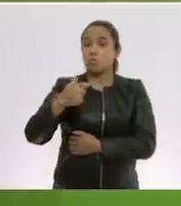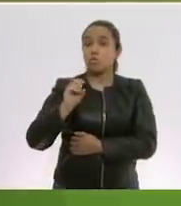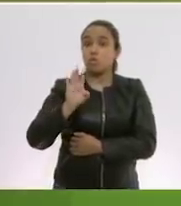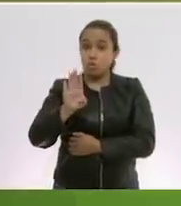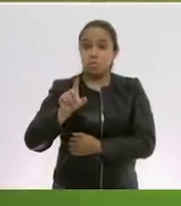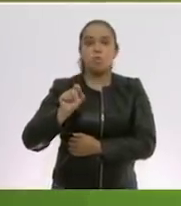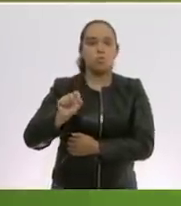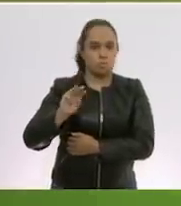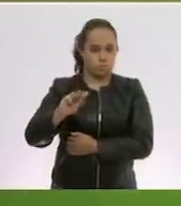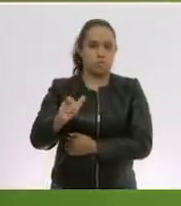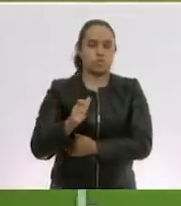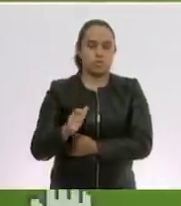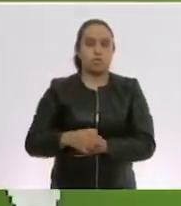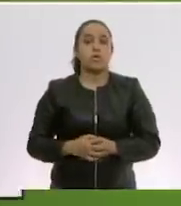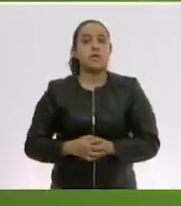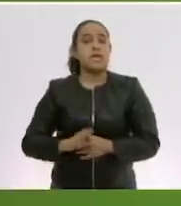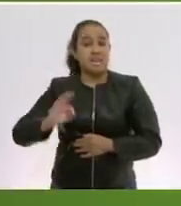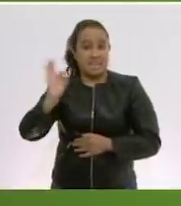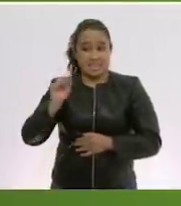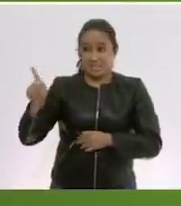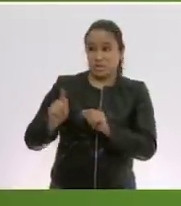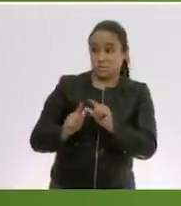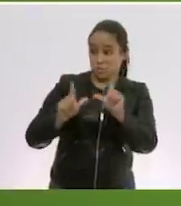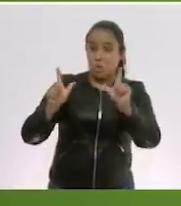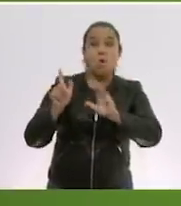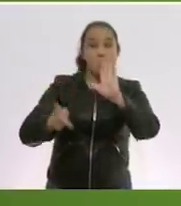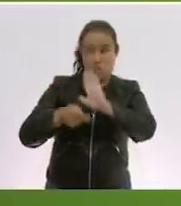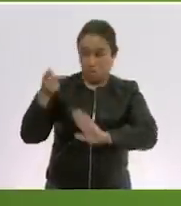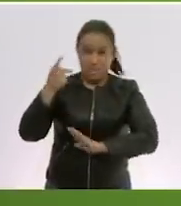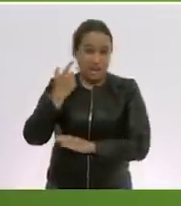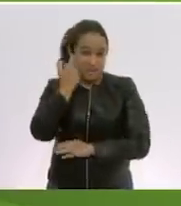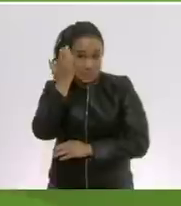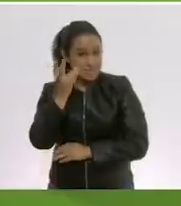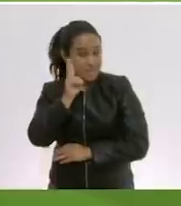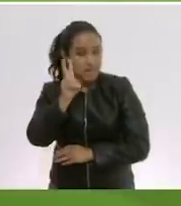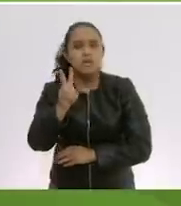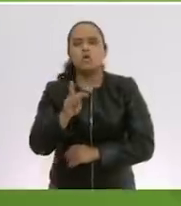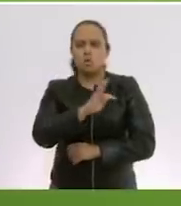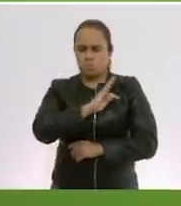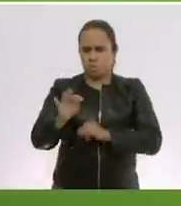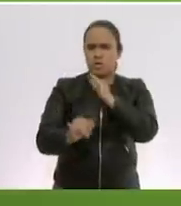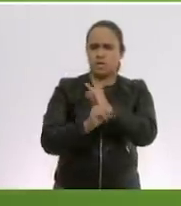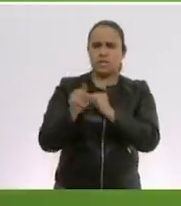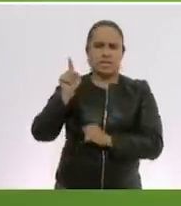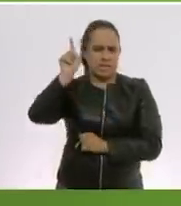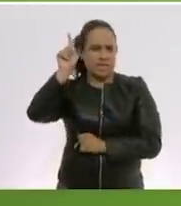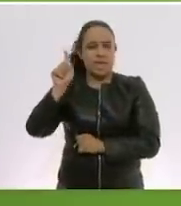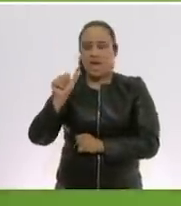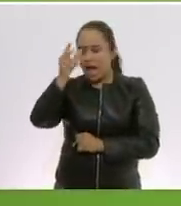conalitec.sep.gob.mx. Si quieres volver a ver este programa, entra a la liga